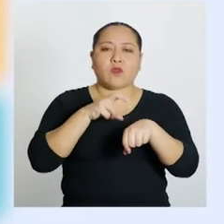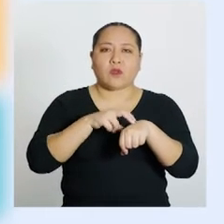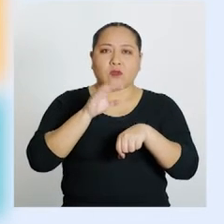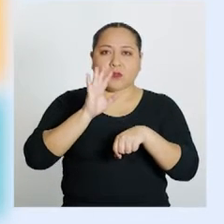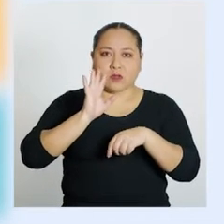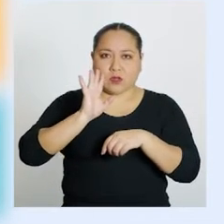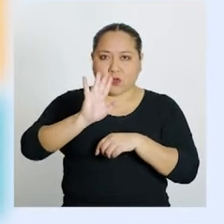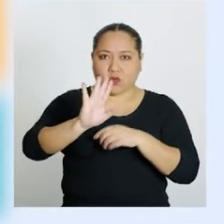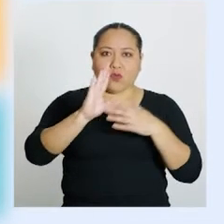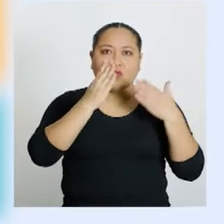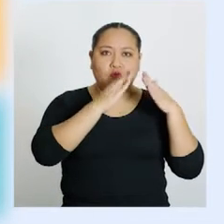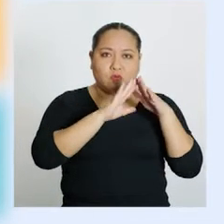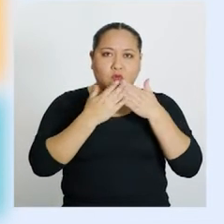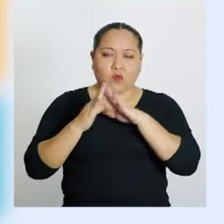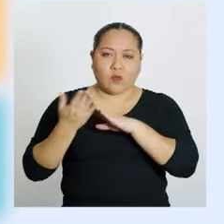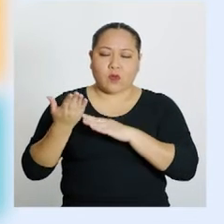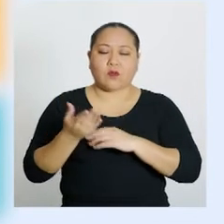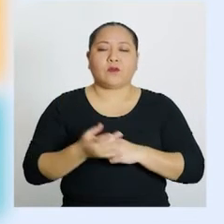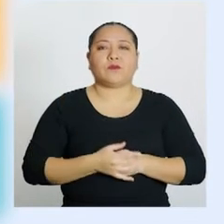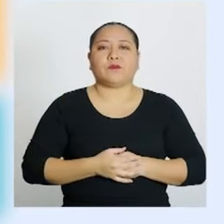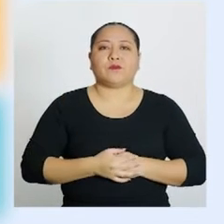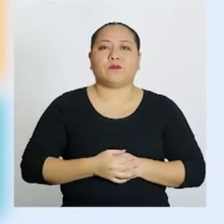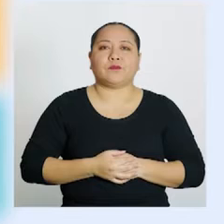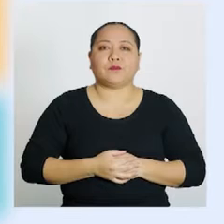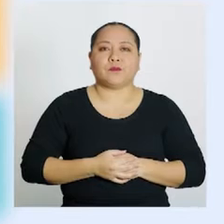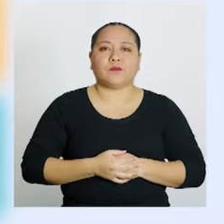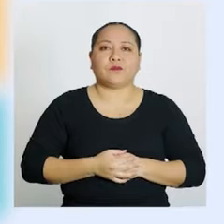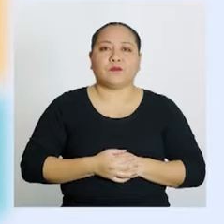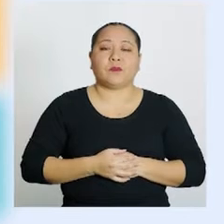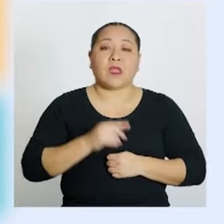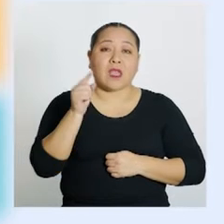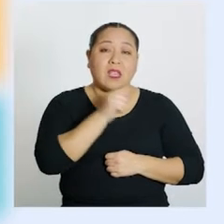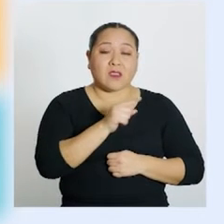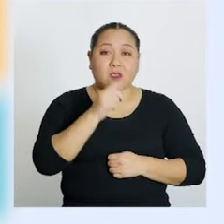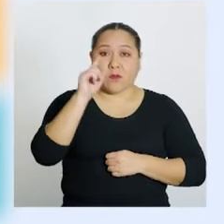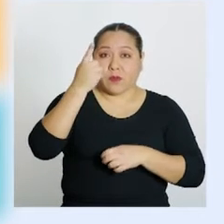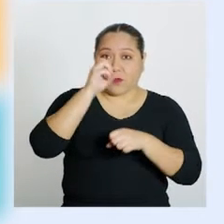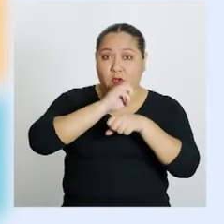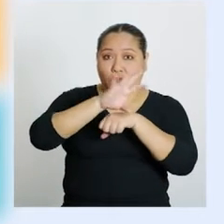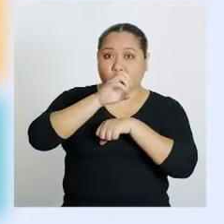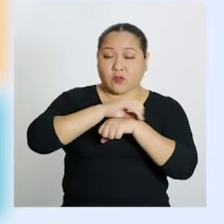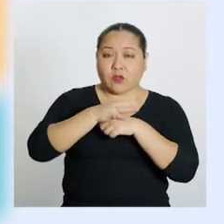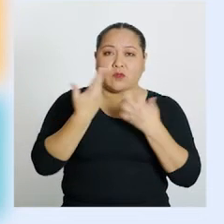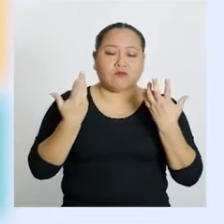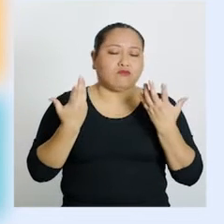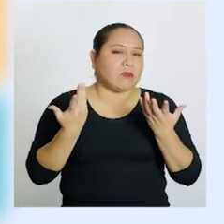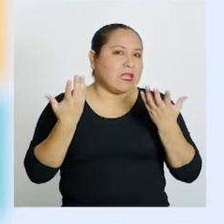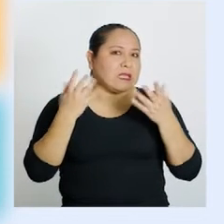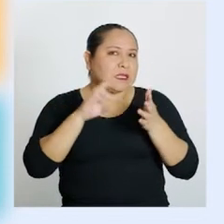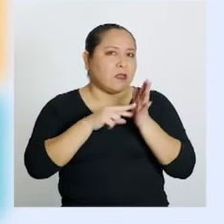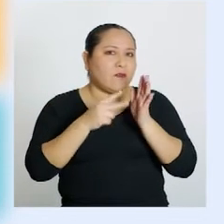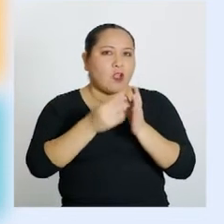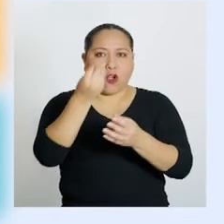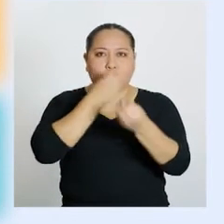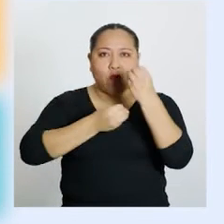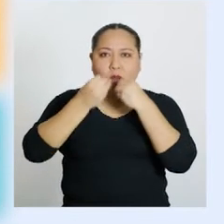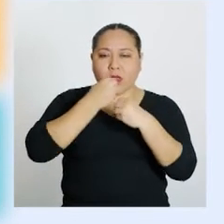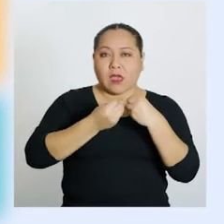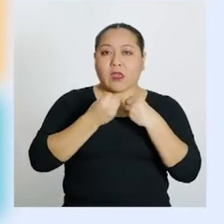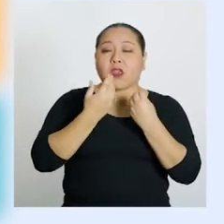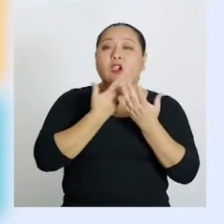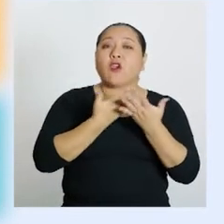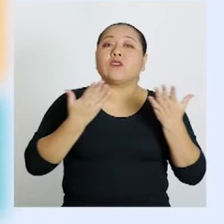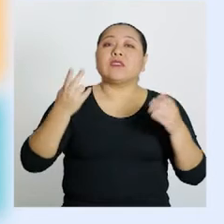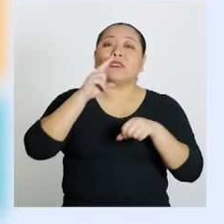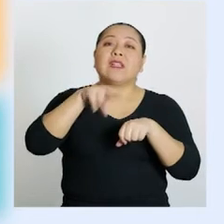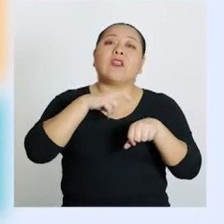naturales disponibles en tu localidad. Estos primeros consejos se refieren al consumo de alimentos